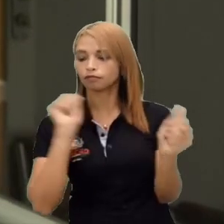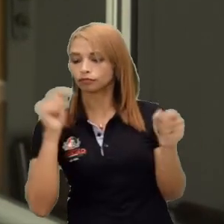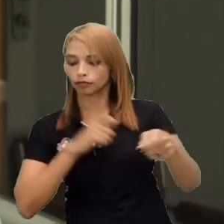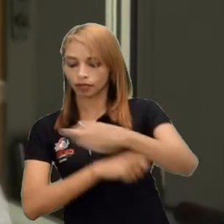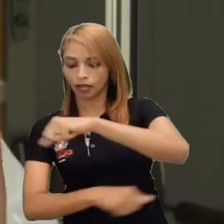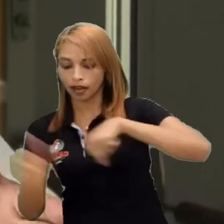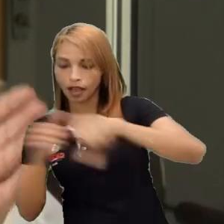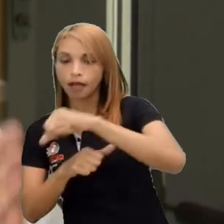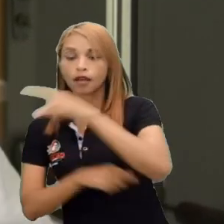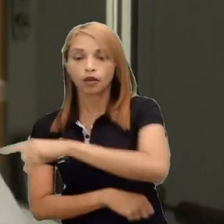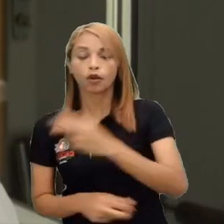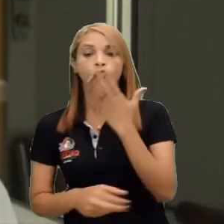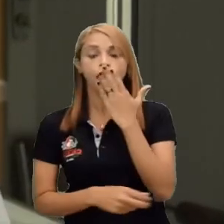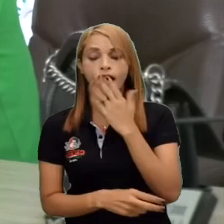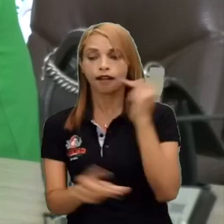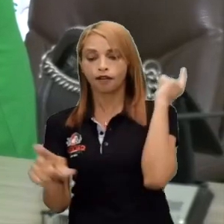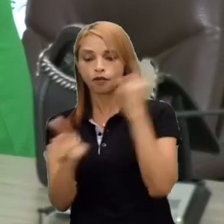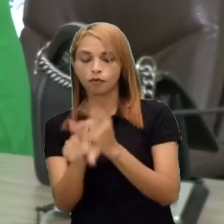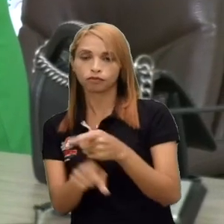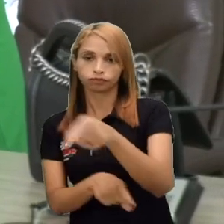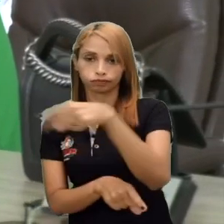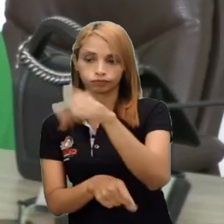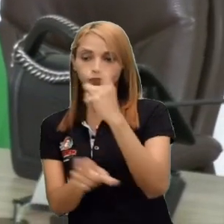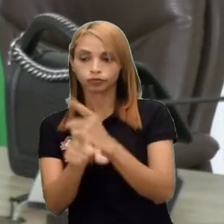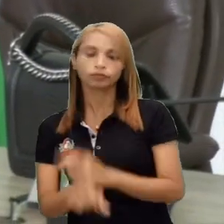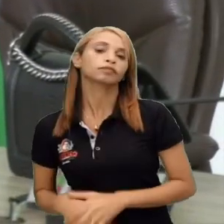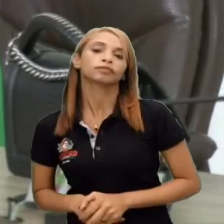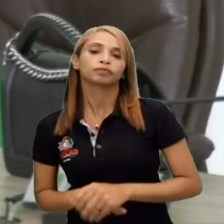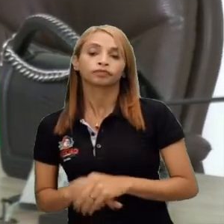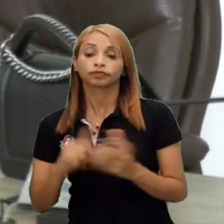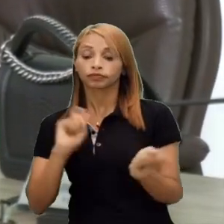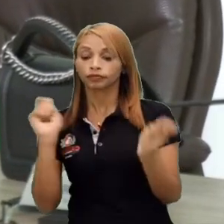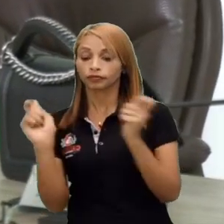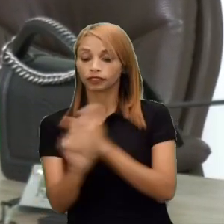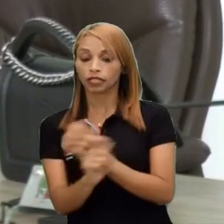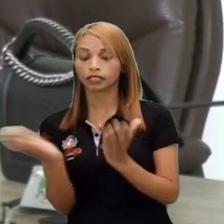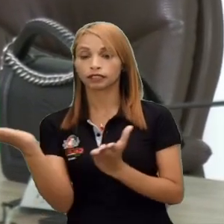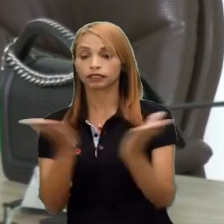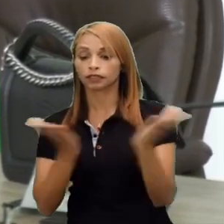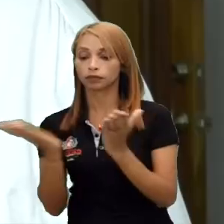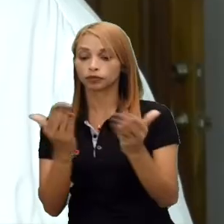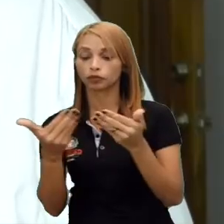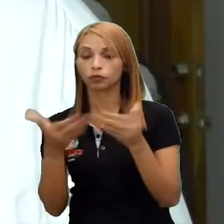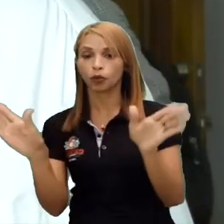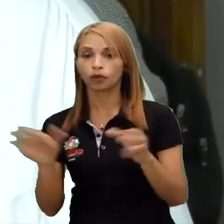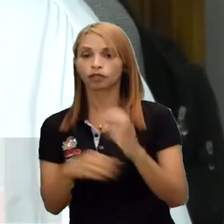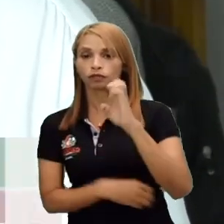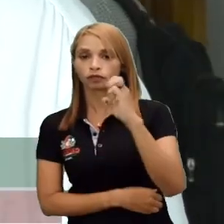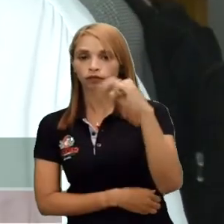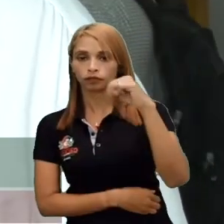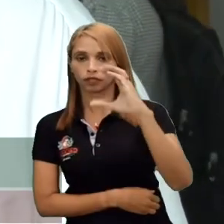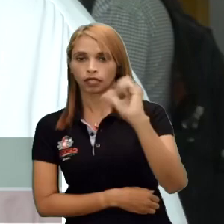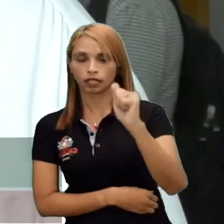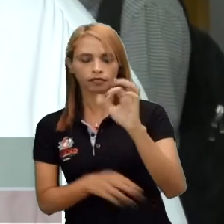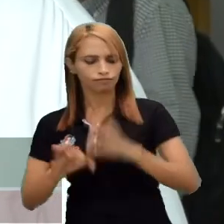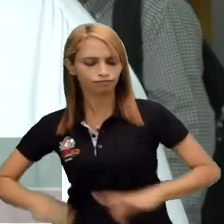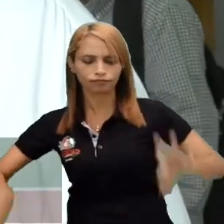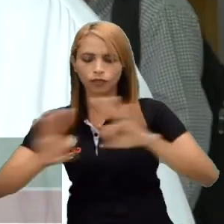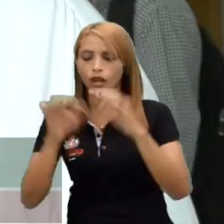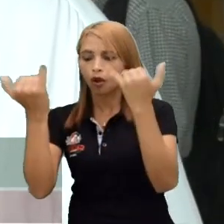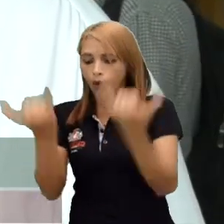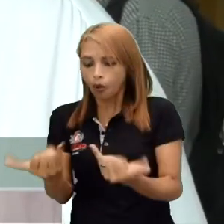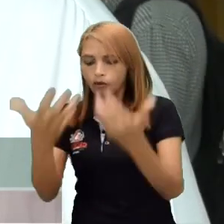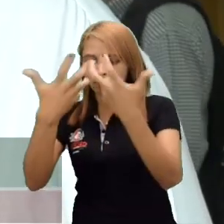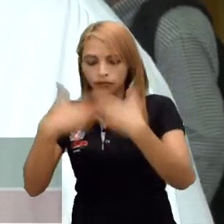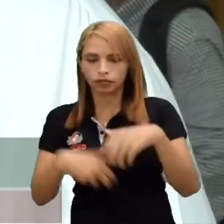eso le hemos cumplido al pueblo calarqueño. La recuperación de los servicios públicos fue fundamental. ENCA hoy es viable financiera, técnica